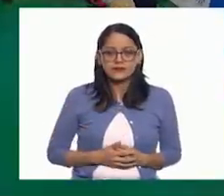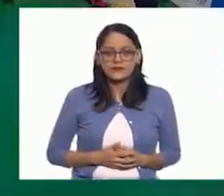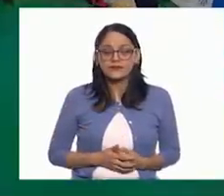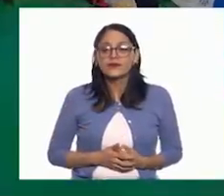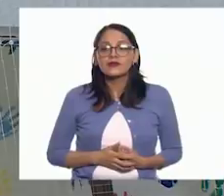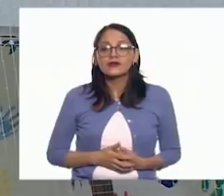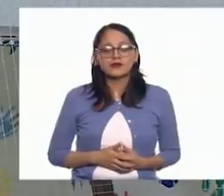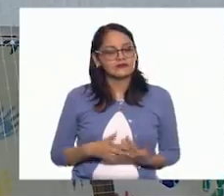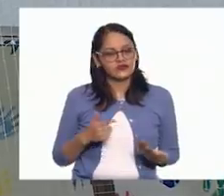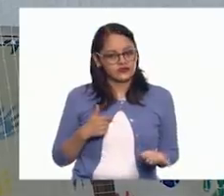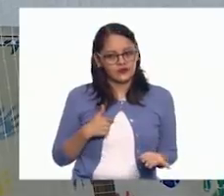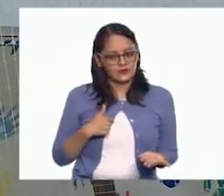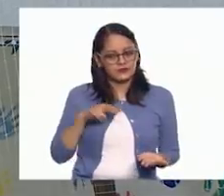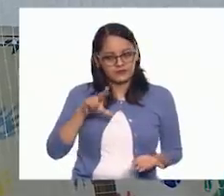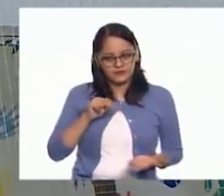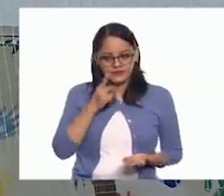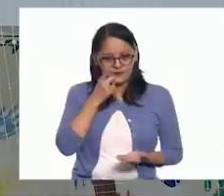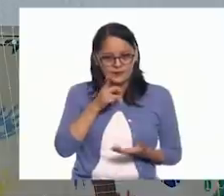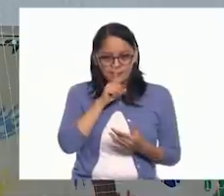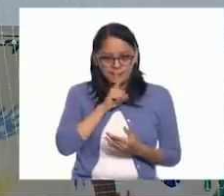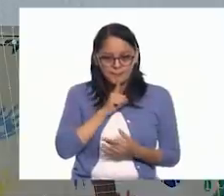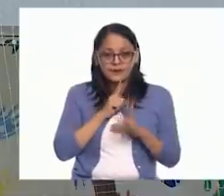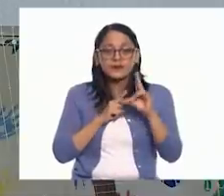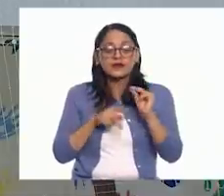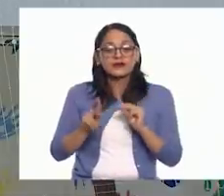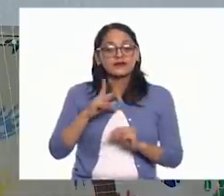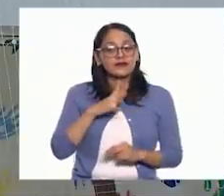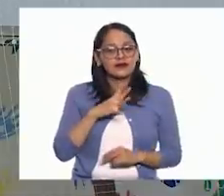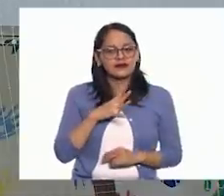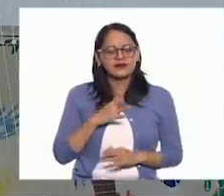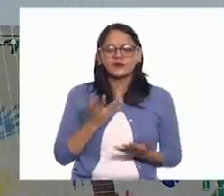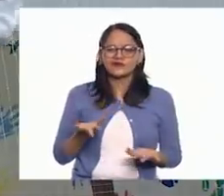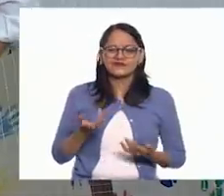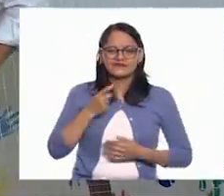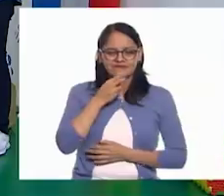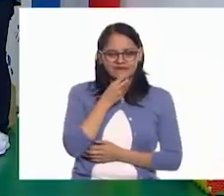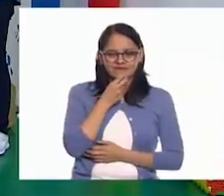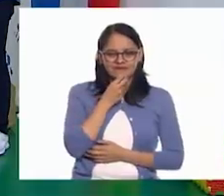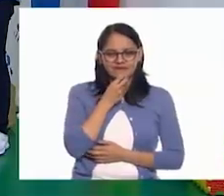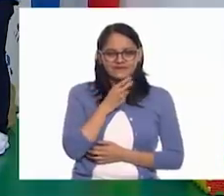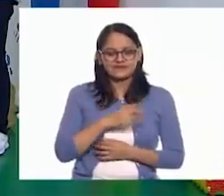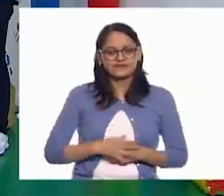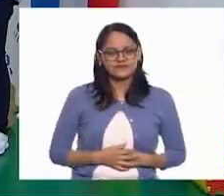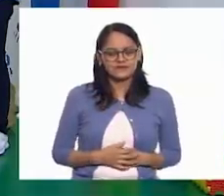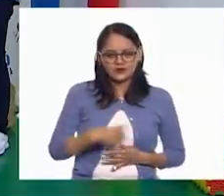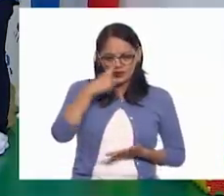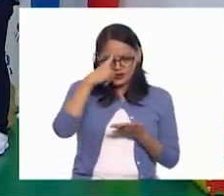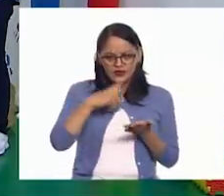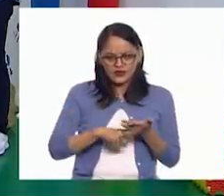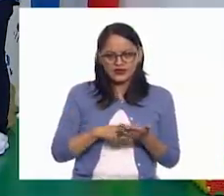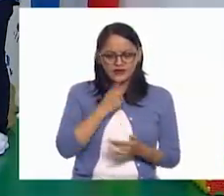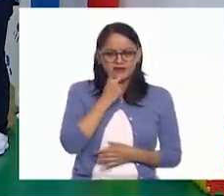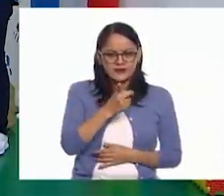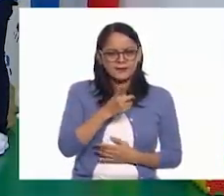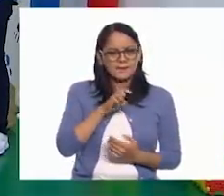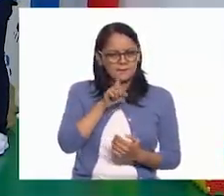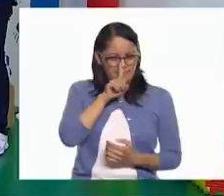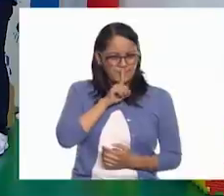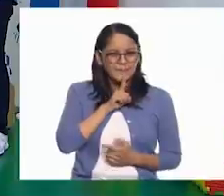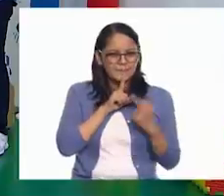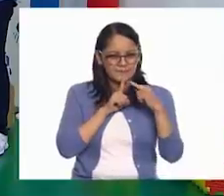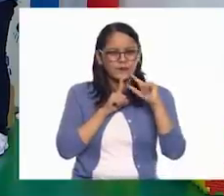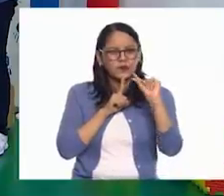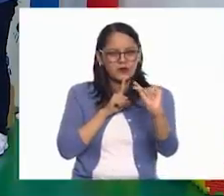voy a mentir. Tengo muchas... O más bien, creo que sí te voy a mentir, pero un